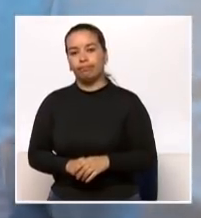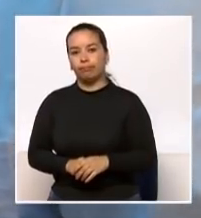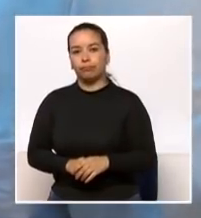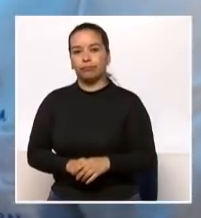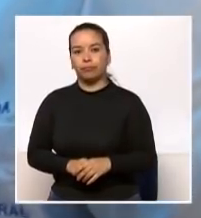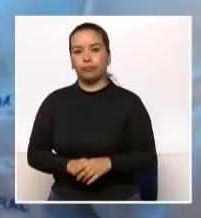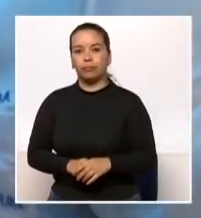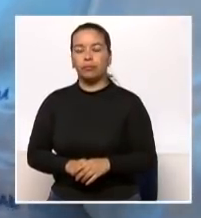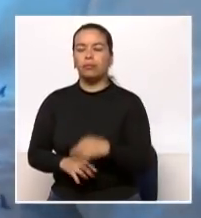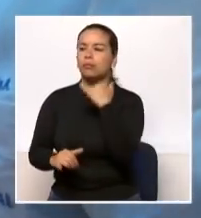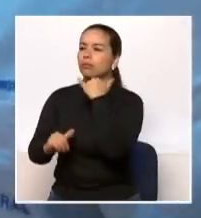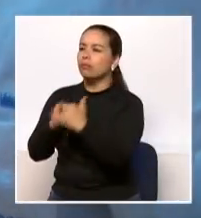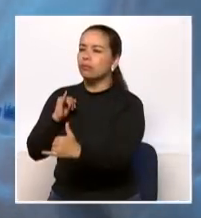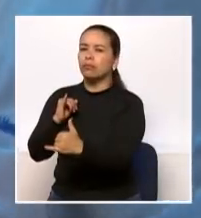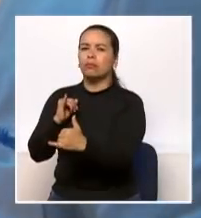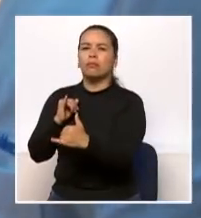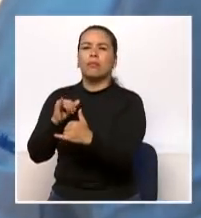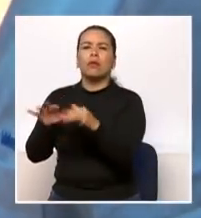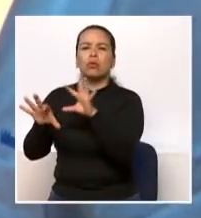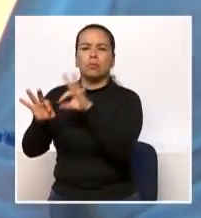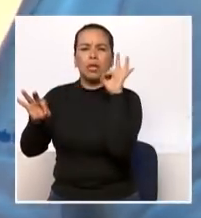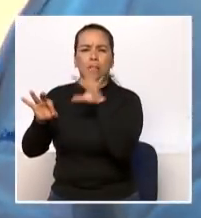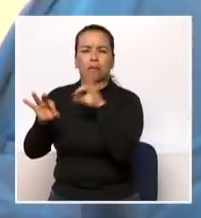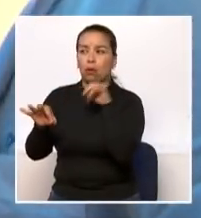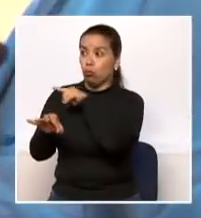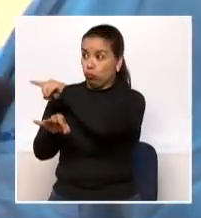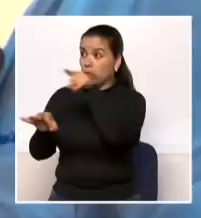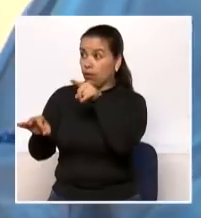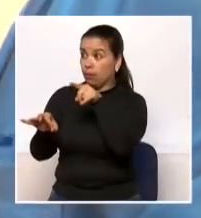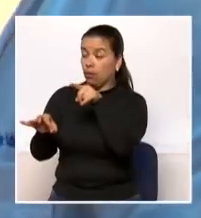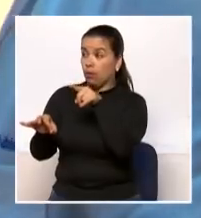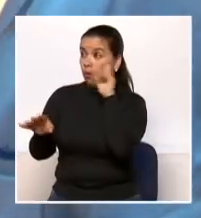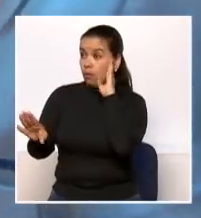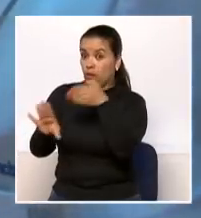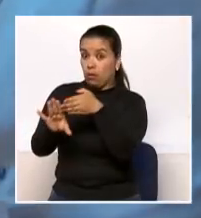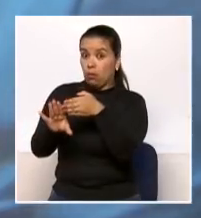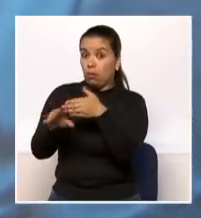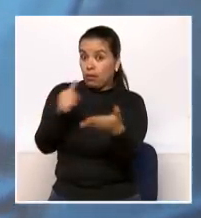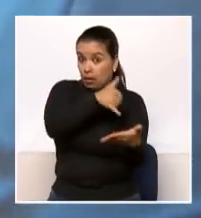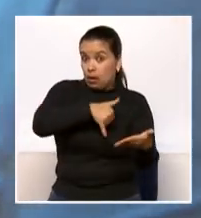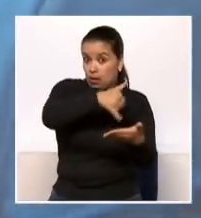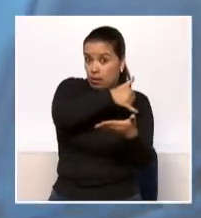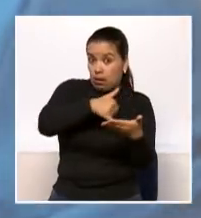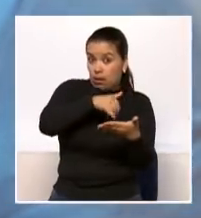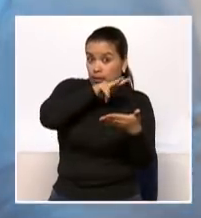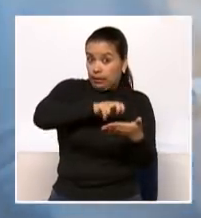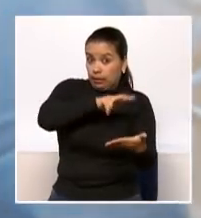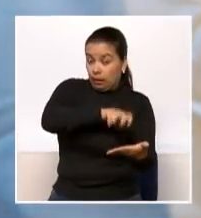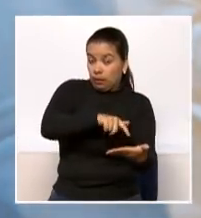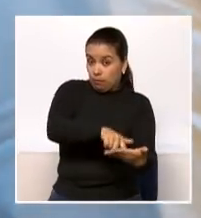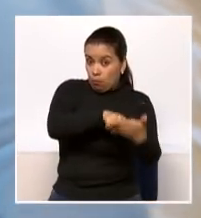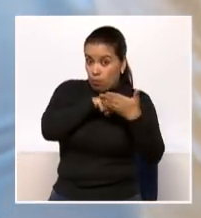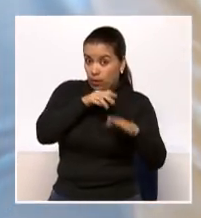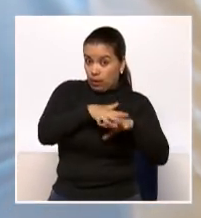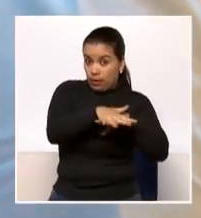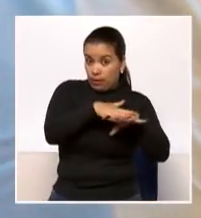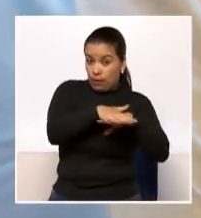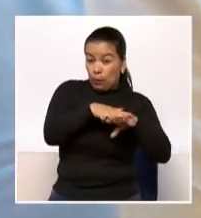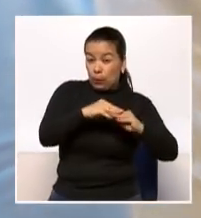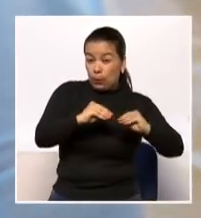prostática. Finalmente, muchas de estas biopsias las hacen ustedes dirigidas para los patólogos con ecografía y hacen la muestra de los tejidos.